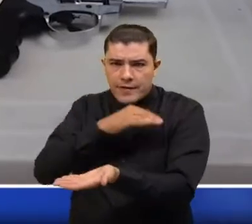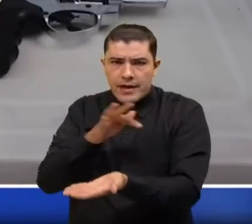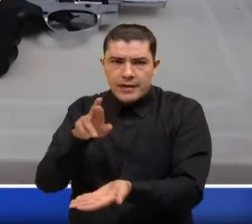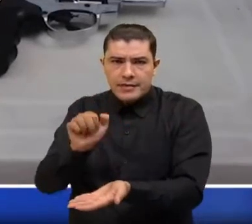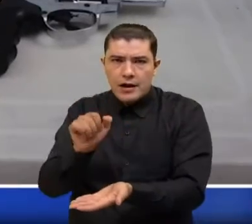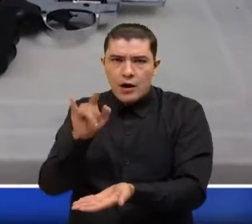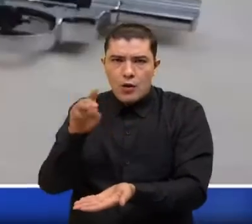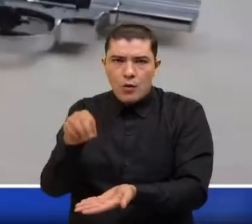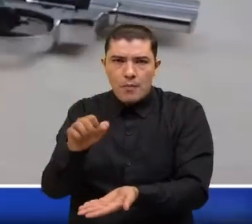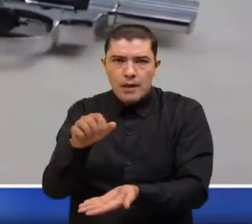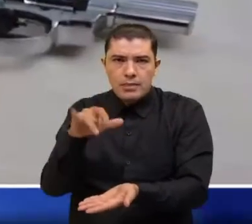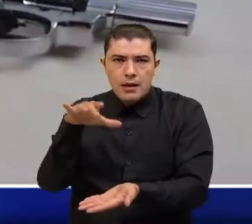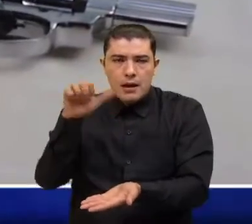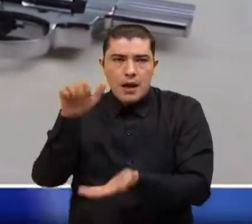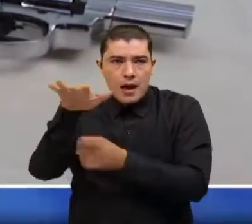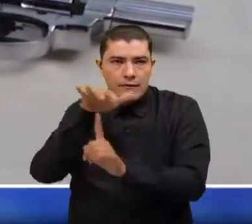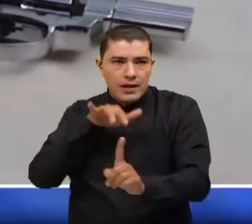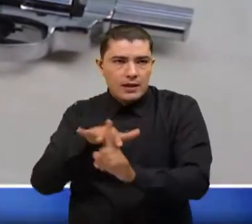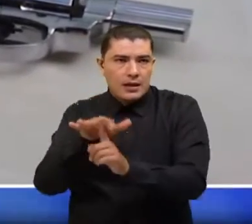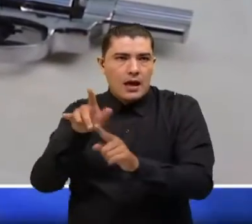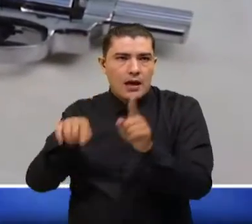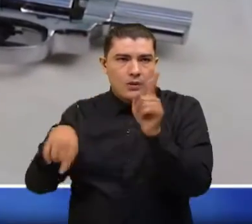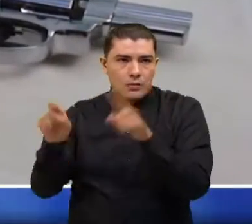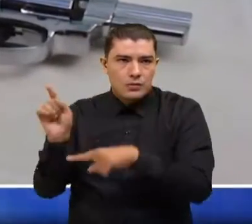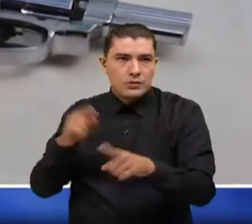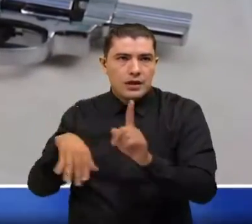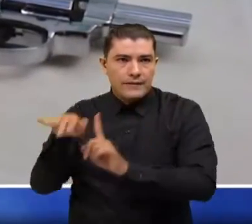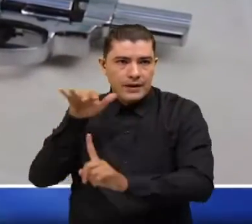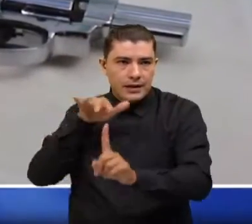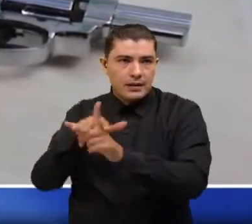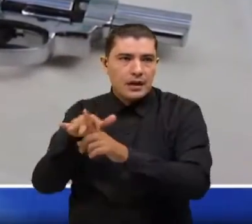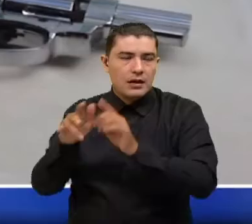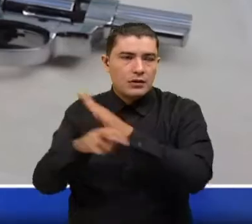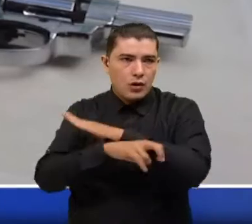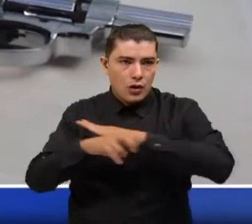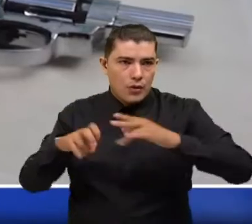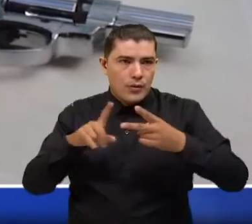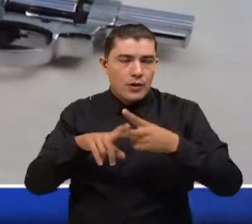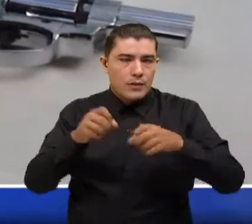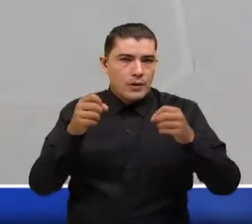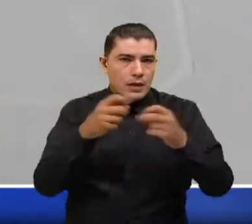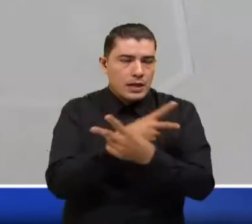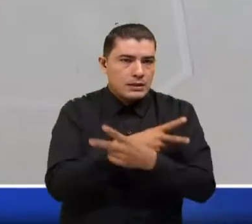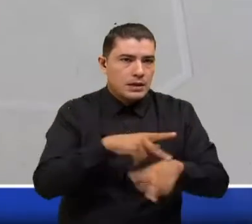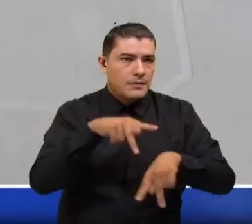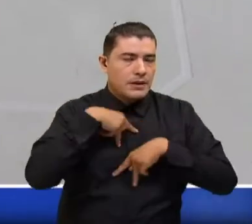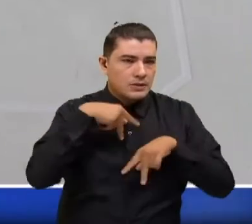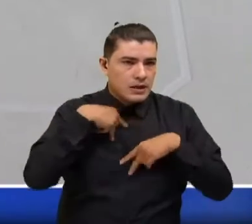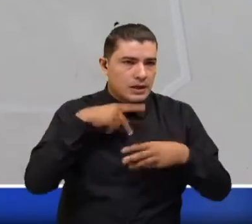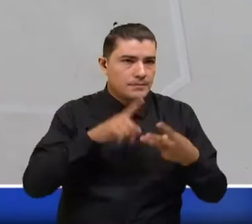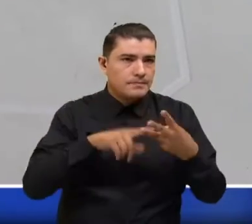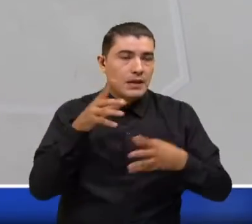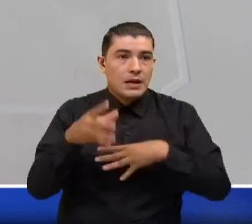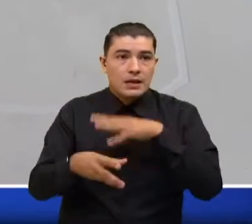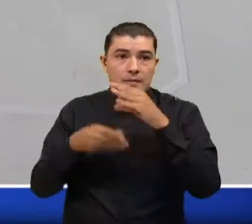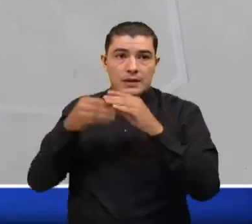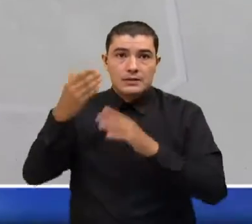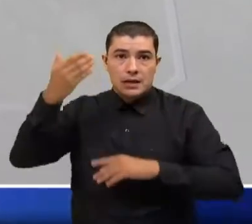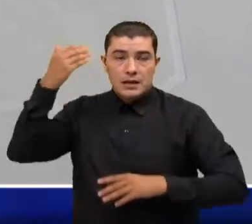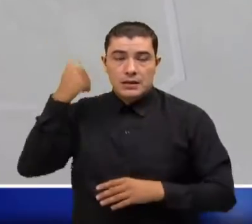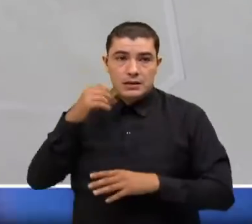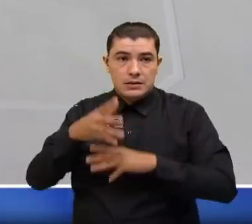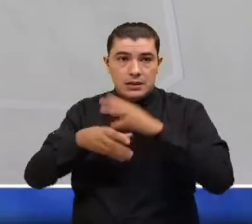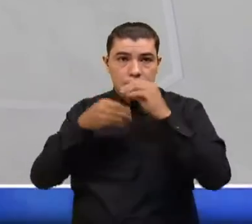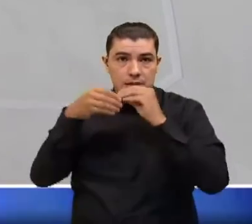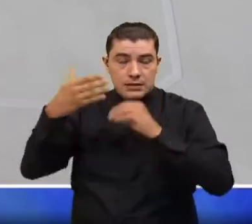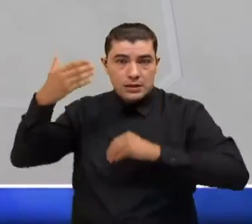a diferentes delitos de impacto, al hurto, lesiones personales, pero asimismo se han tenido la incautación y a la